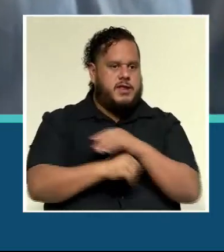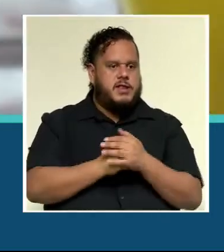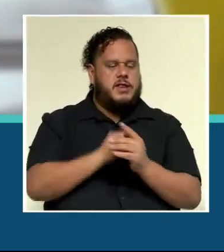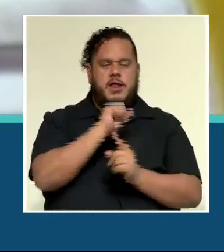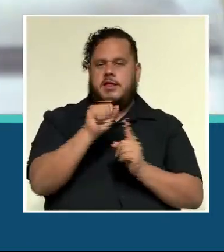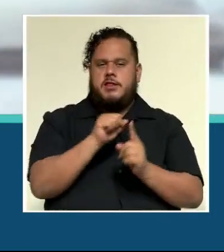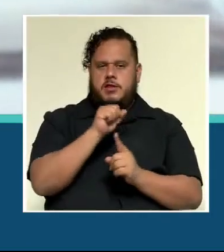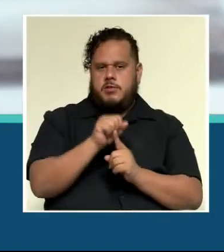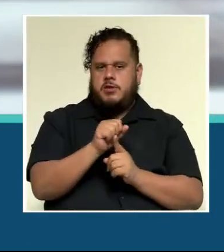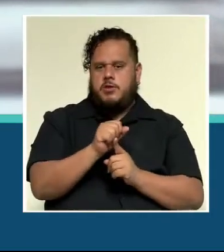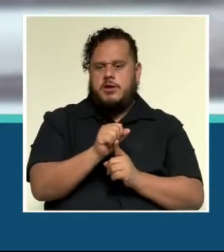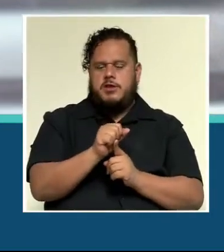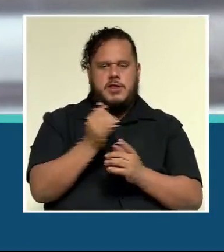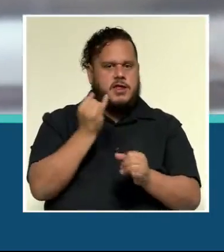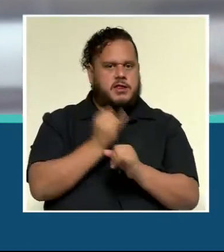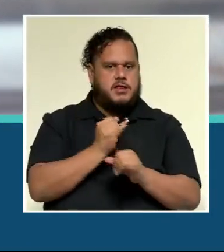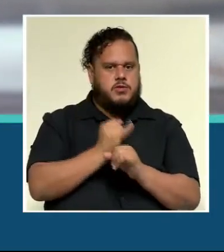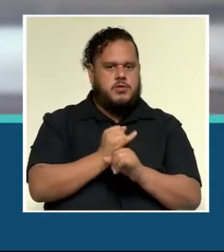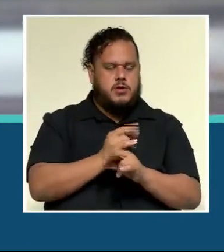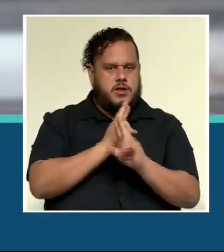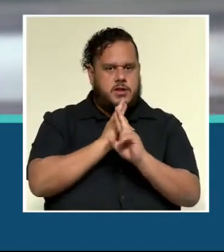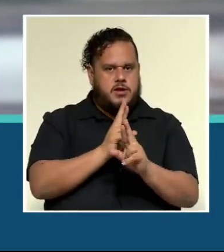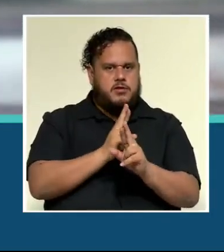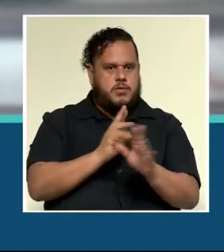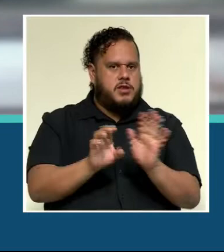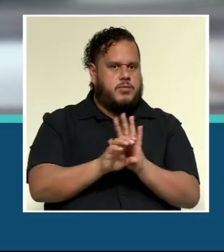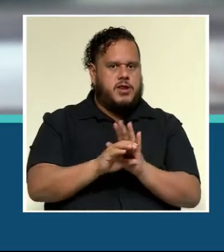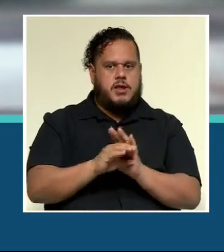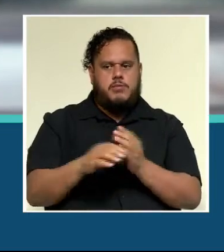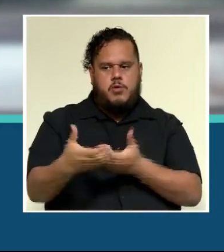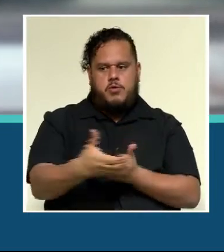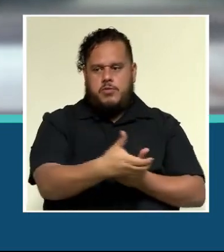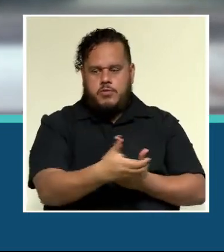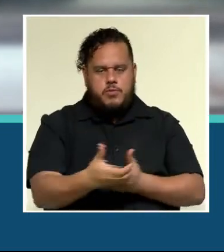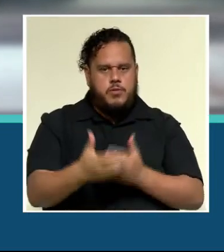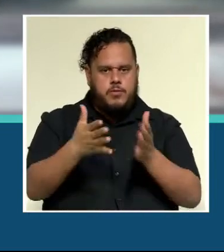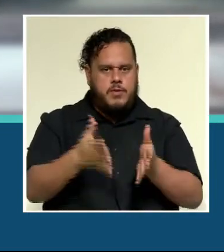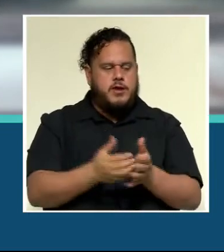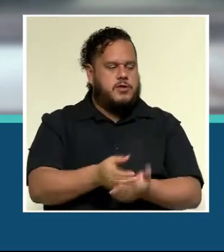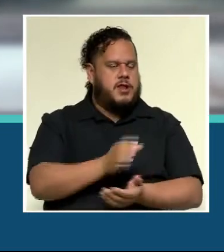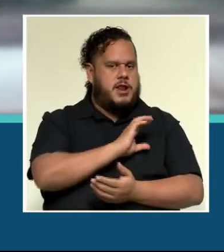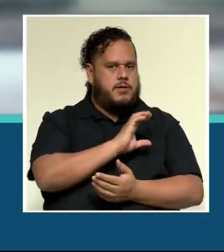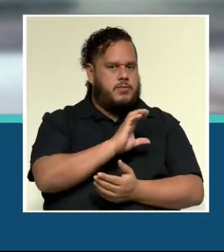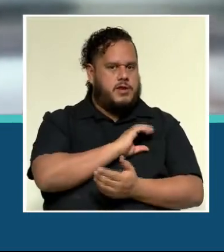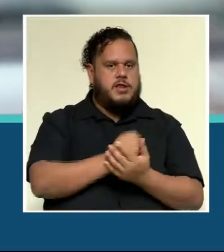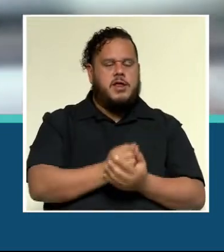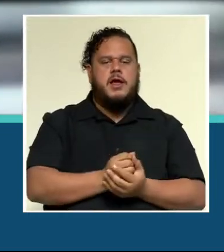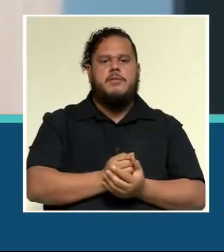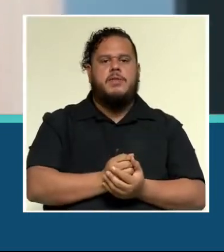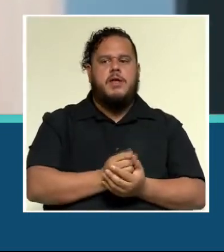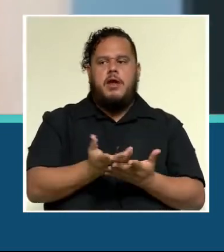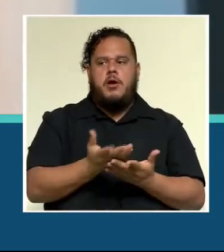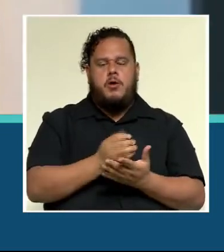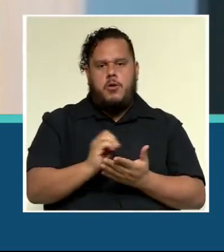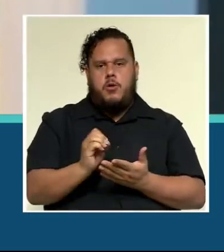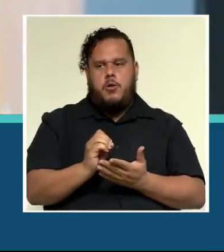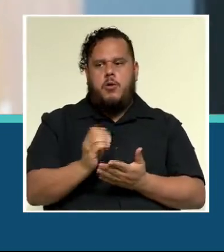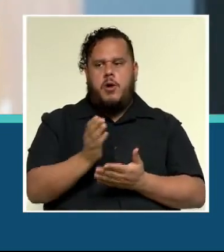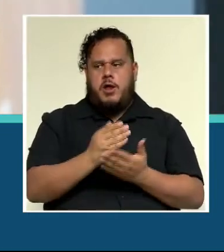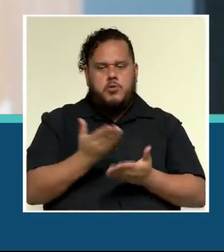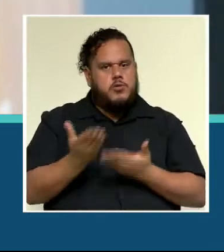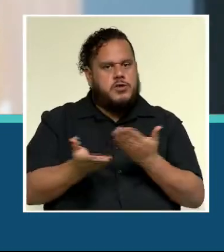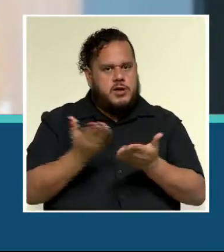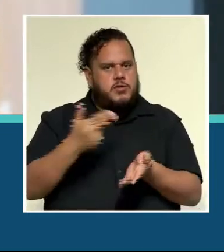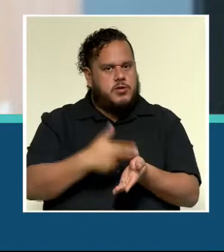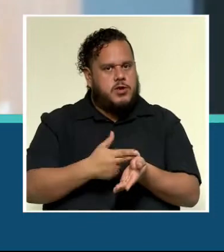casos de instituciones de respuesta como bomberos, como la policía o los que atienden servicios de atención extrahospitalaria,